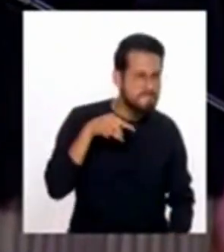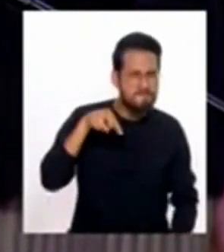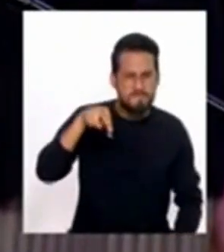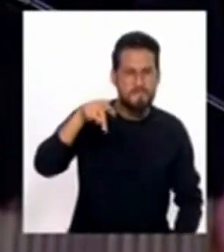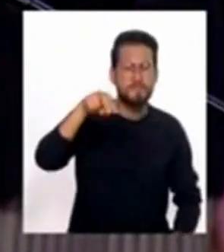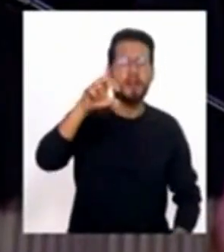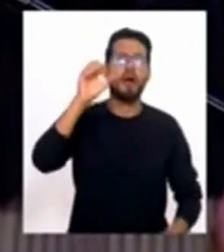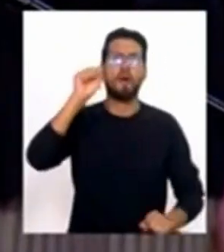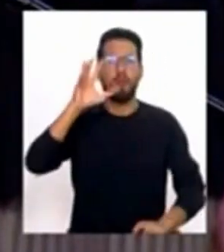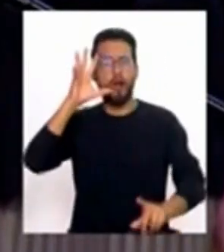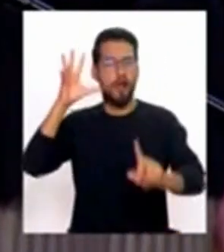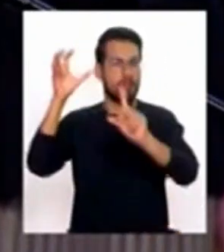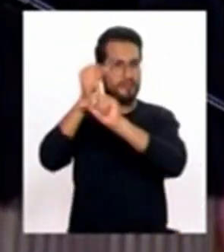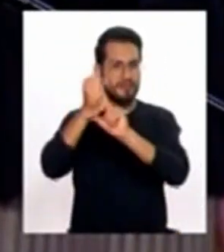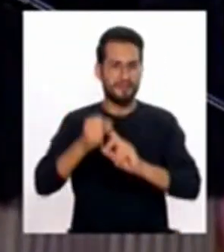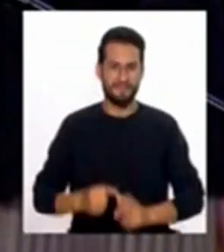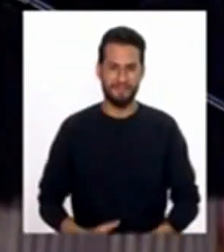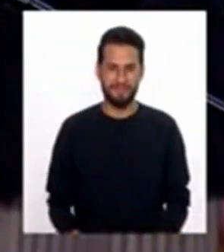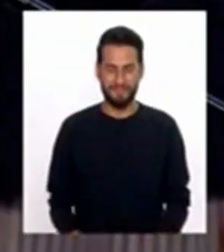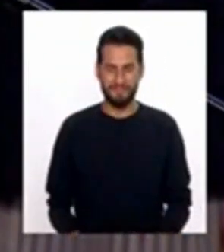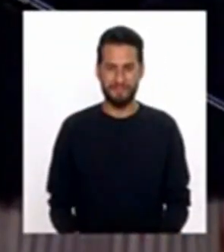y logra tus propósitos.